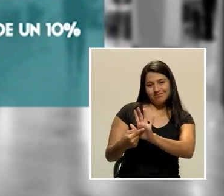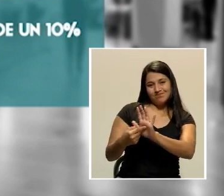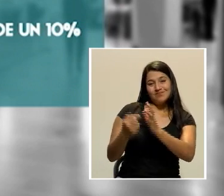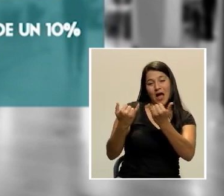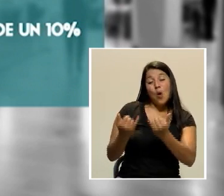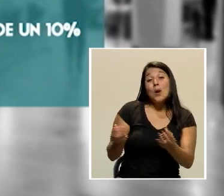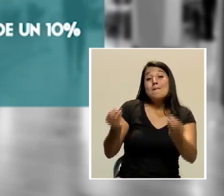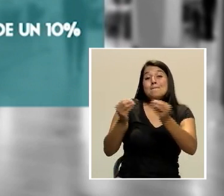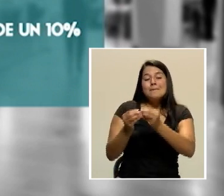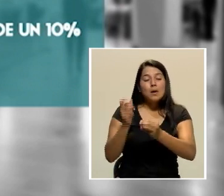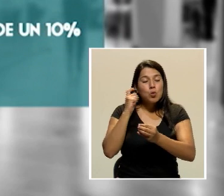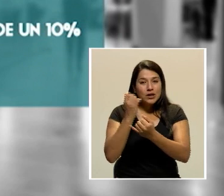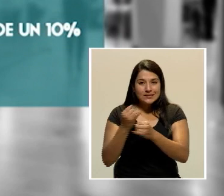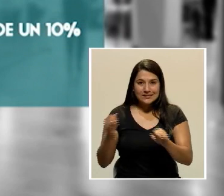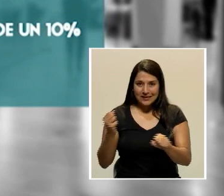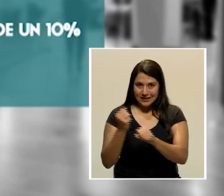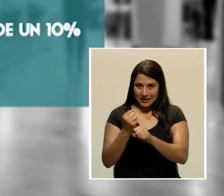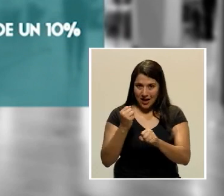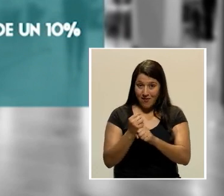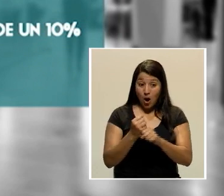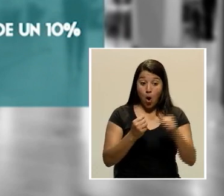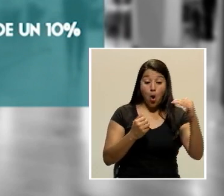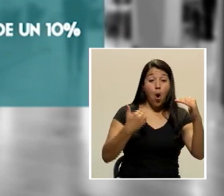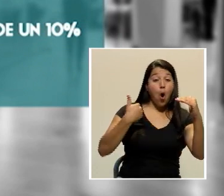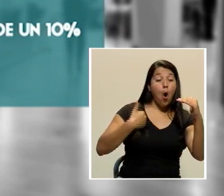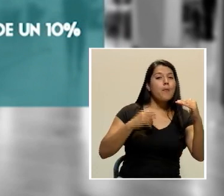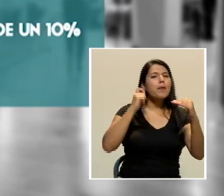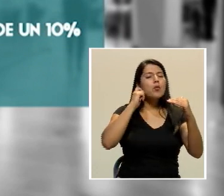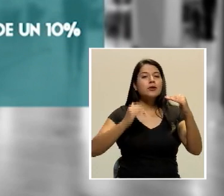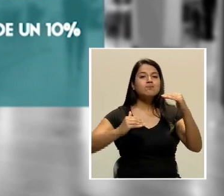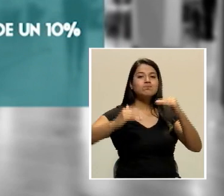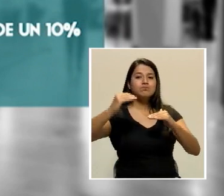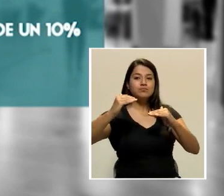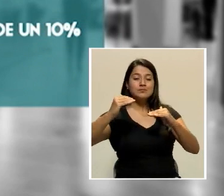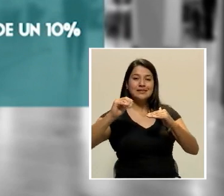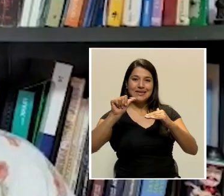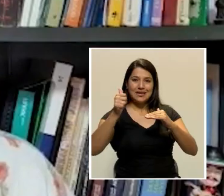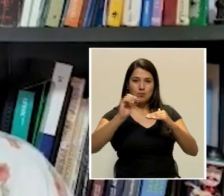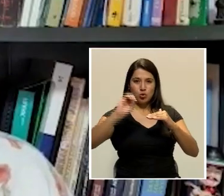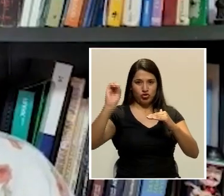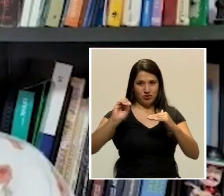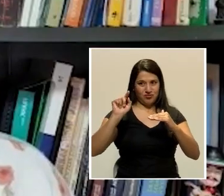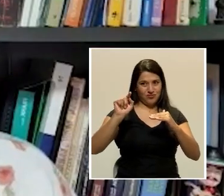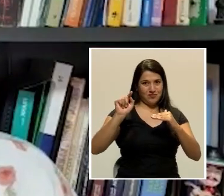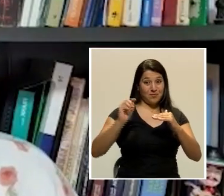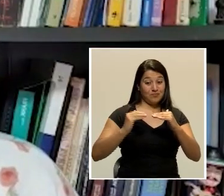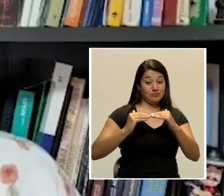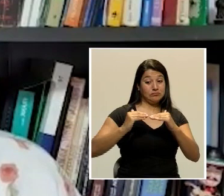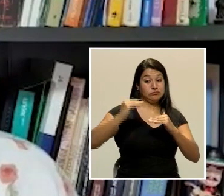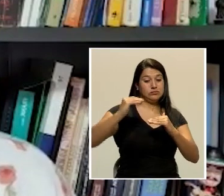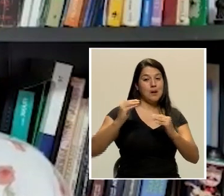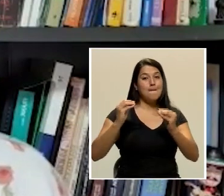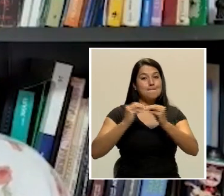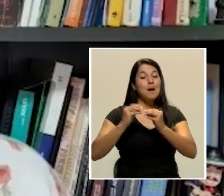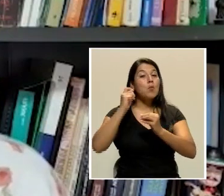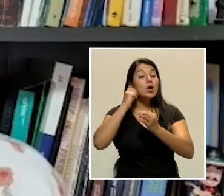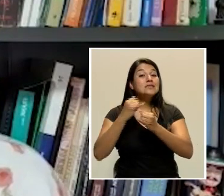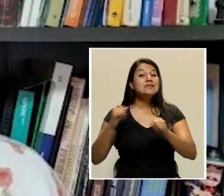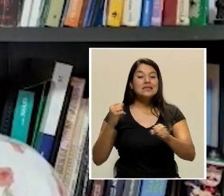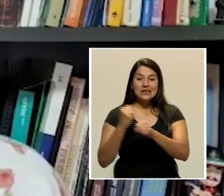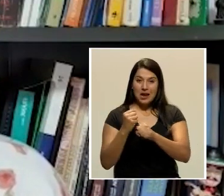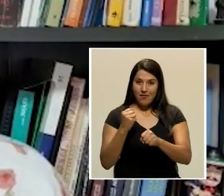mayor nivel de desempleo. La brecha entre hombres y mujeres es de un 10%. Y esta muestra resultados alarmantes,